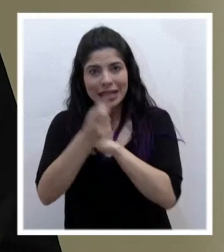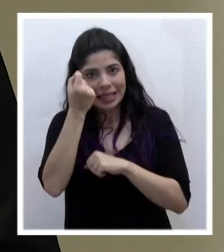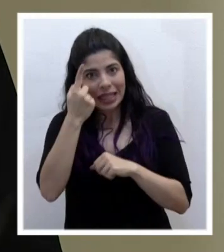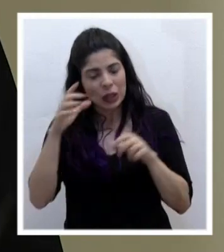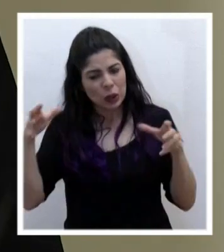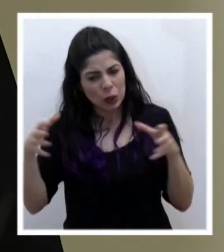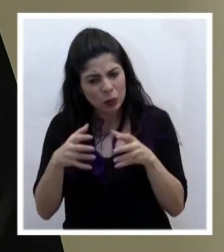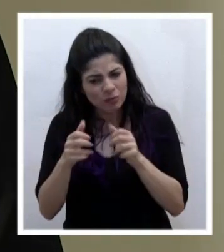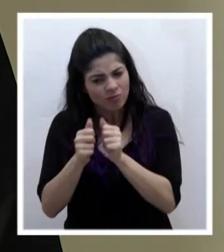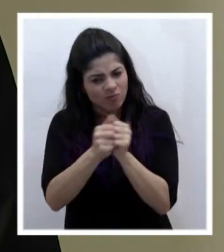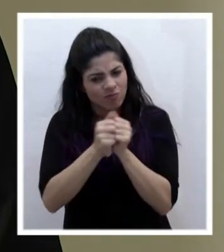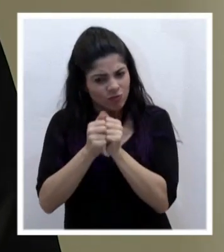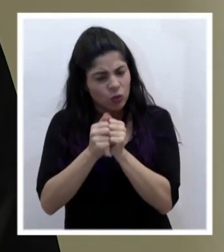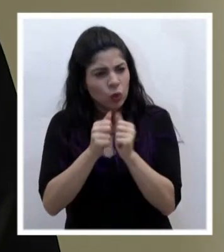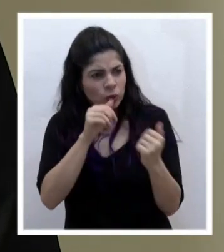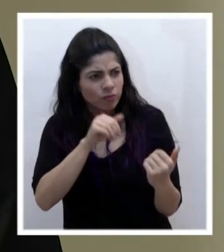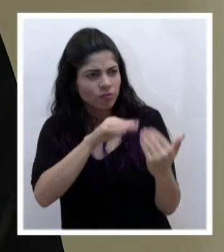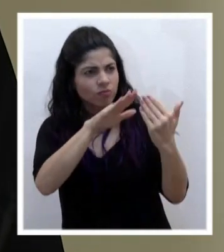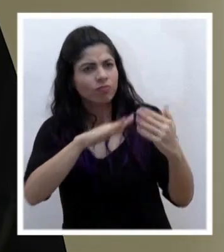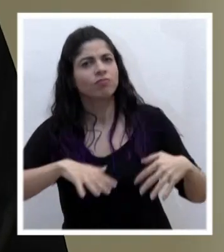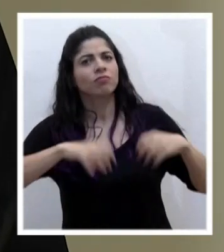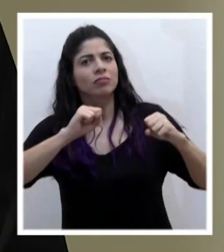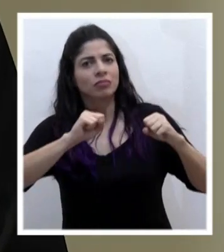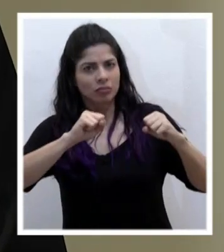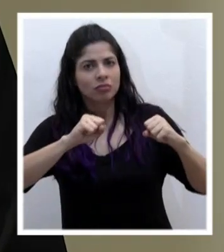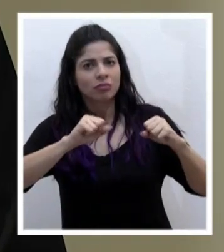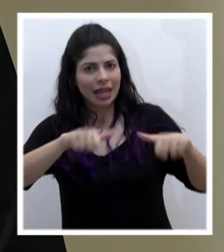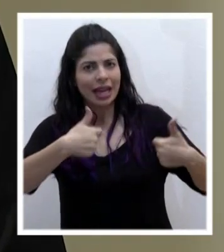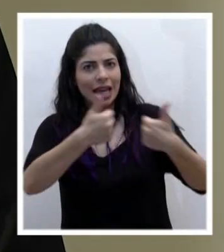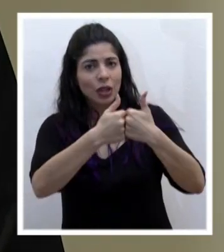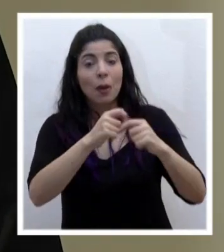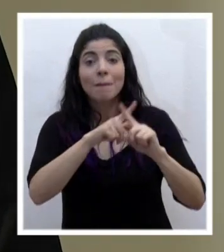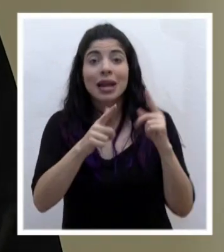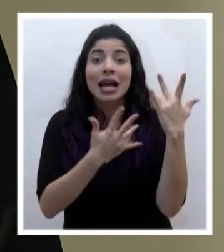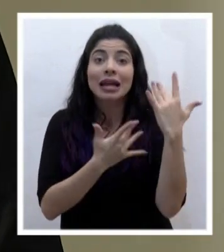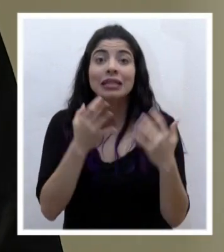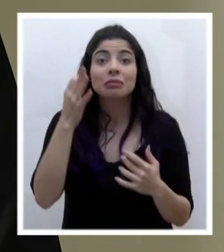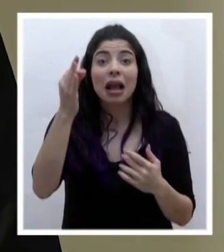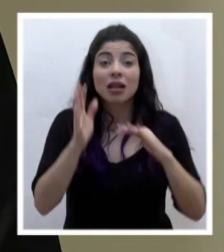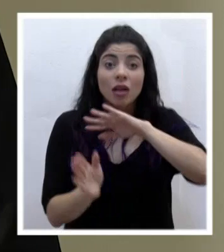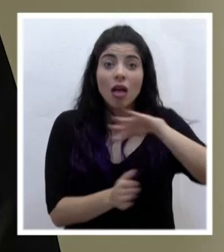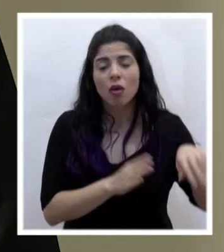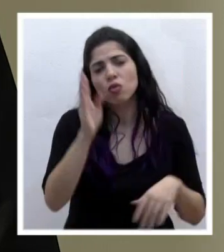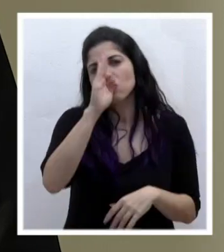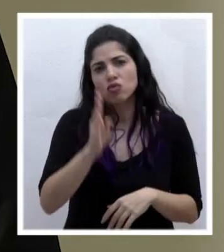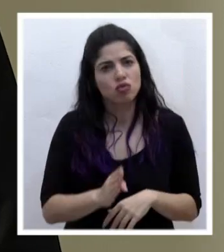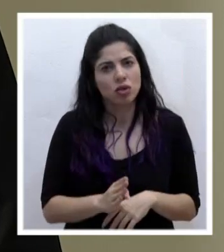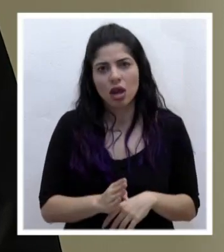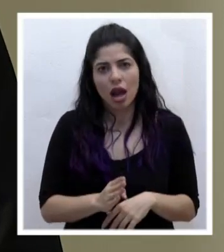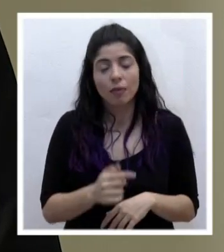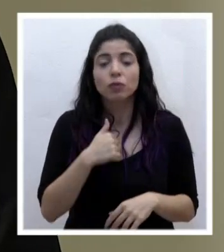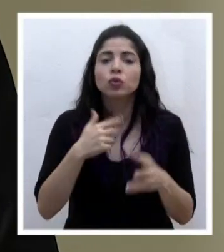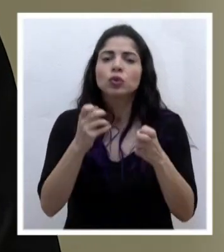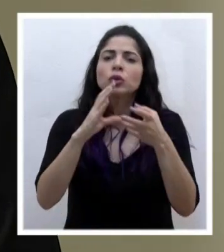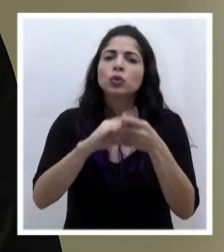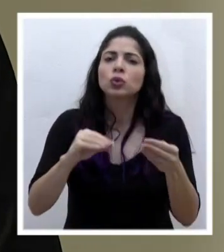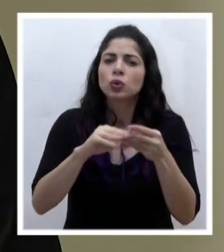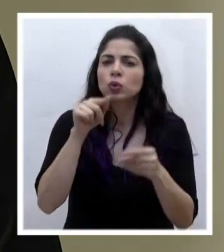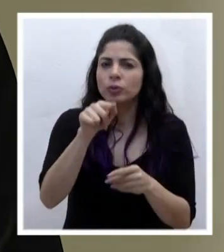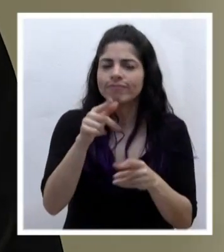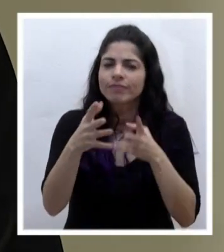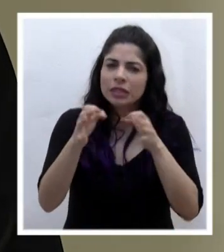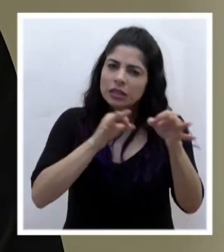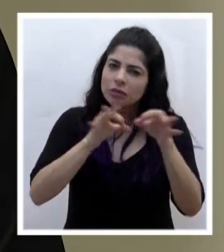nunca y asumir el reto, pero nunca perder la esperanza. Hoy yo quiero contarles a ustedes y